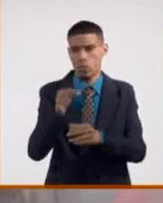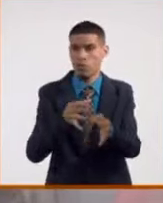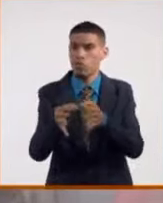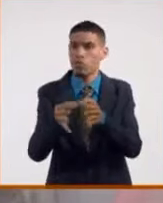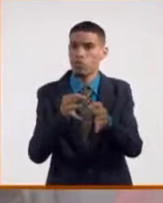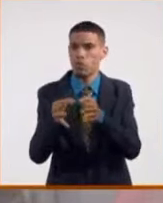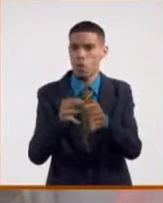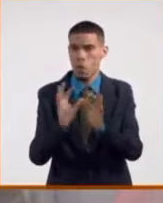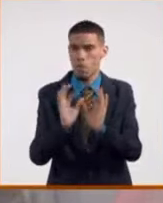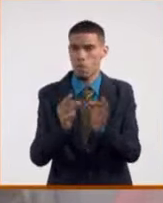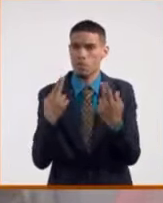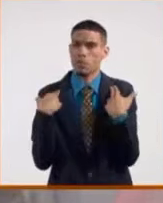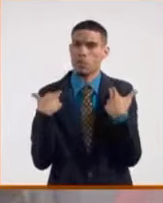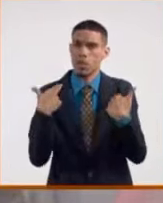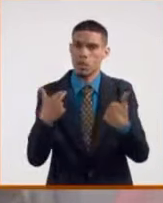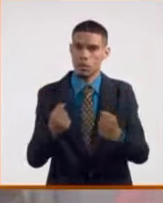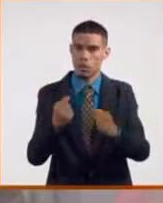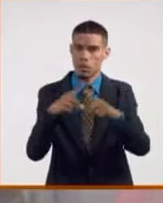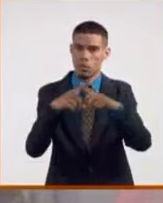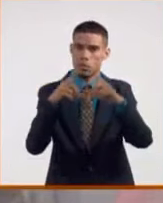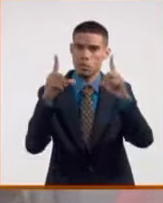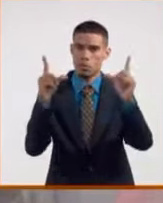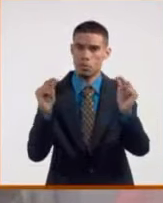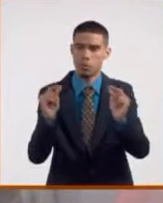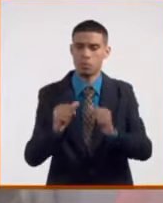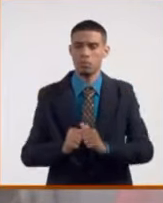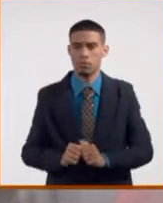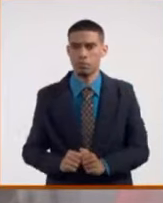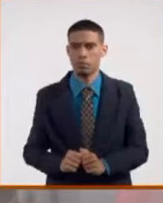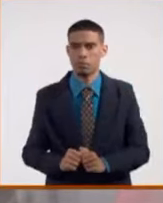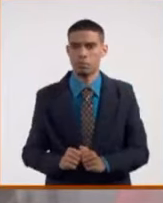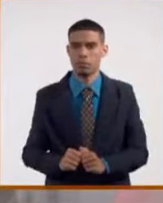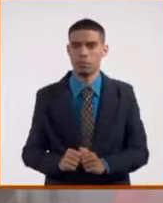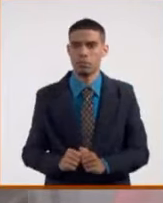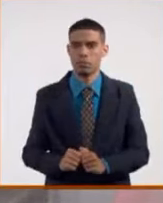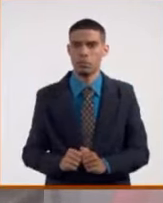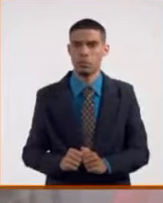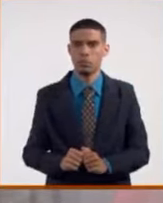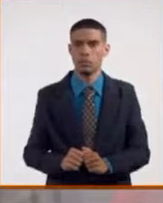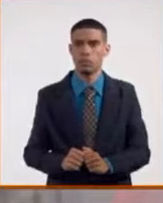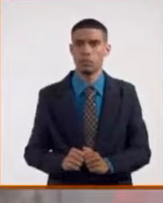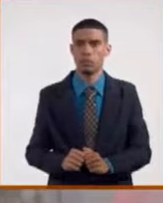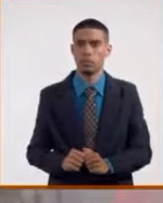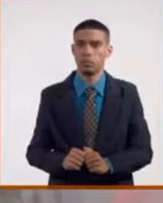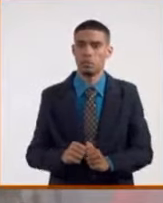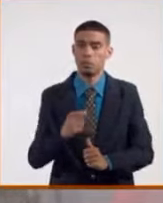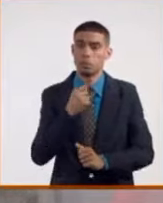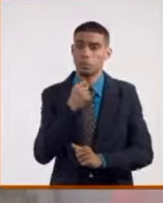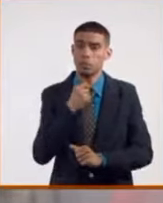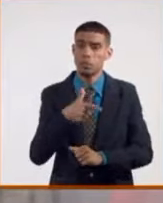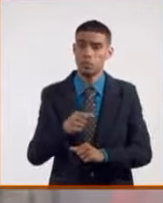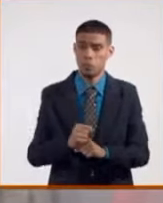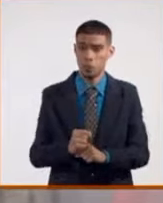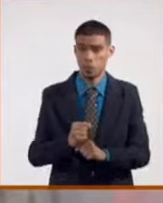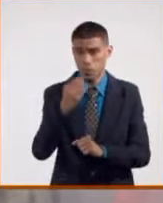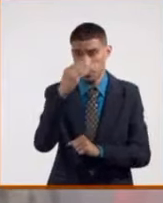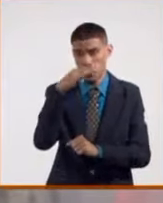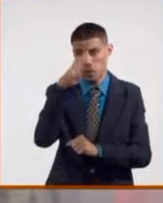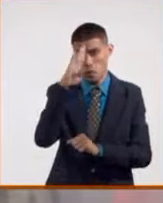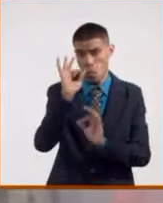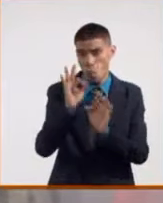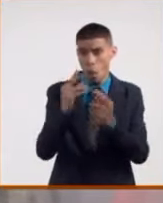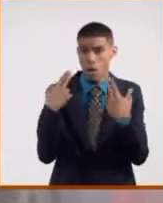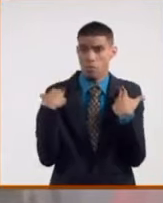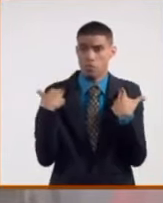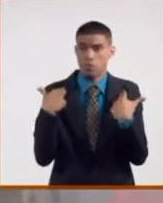para nada este estado reniega de su responsabilidad que serían liberal decir bueno el estado se desentiende de esto vamos a vivir